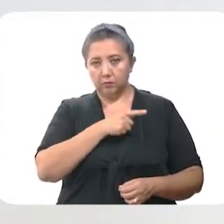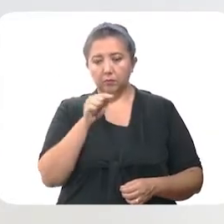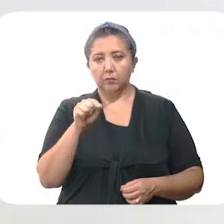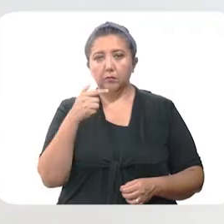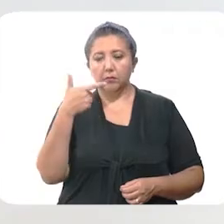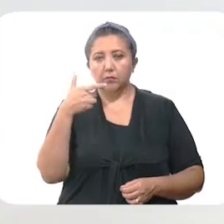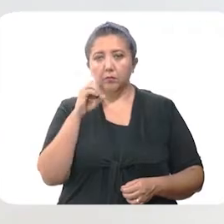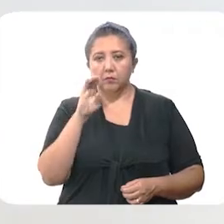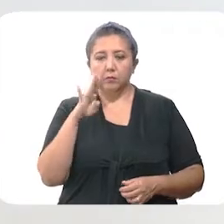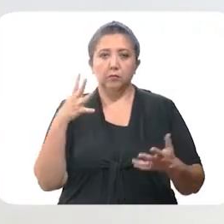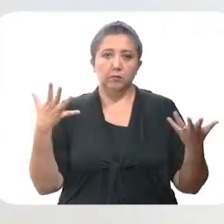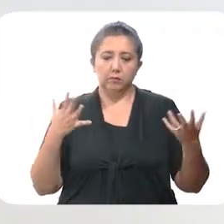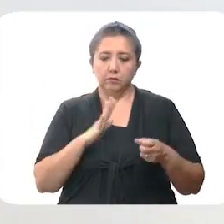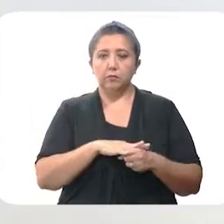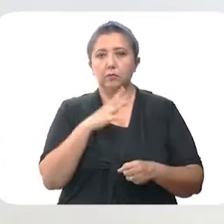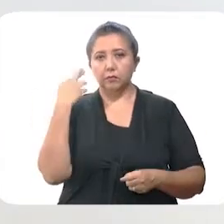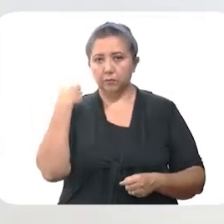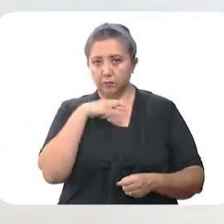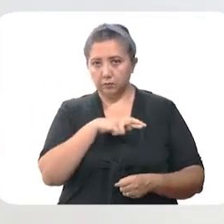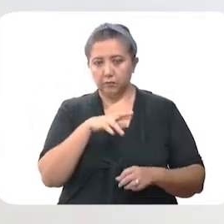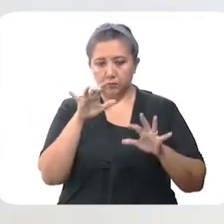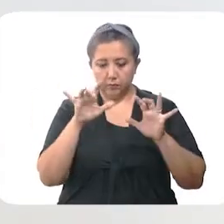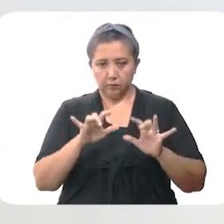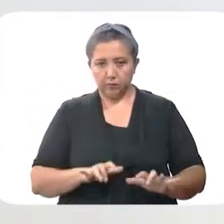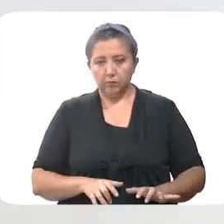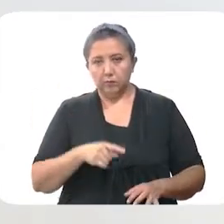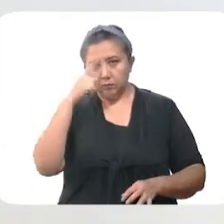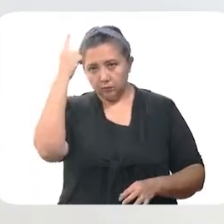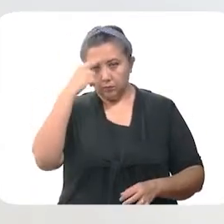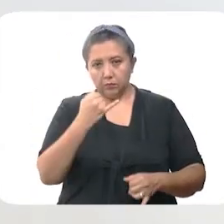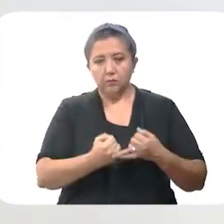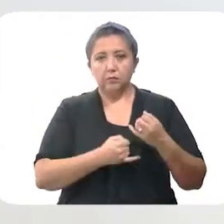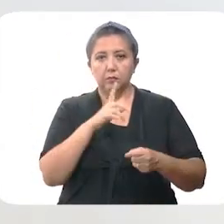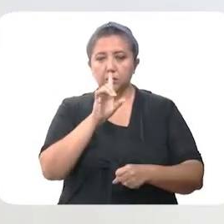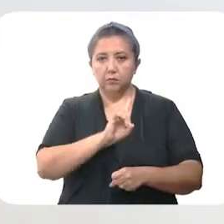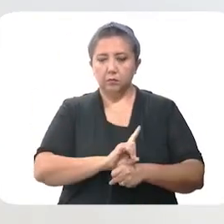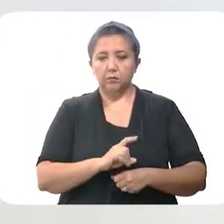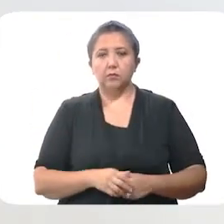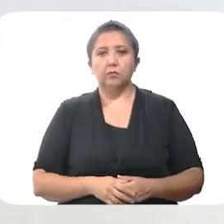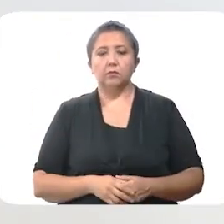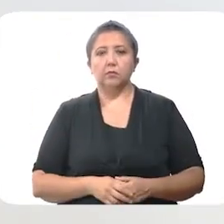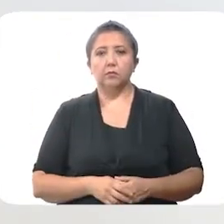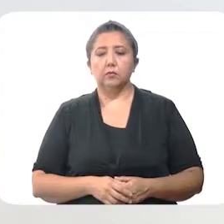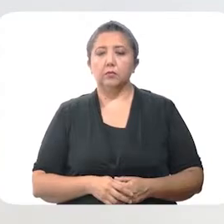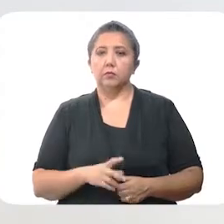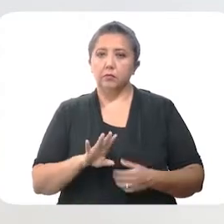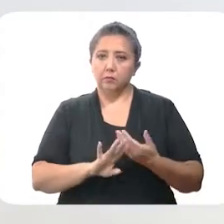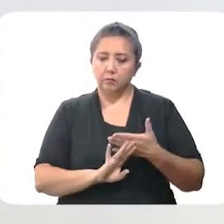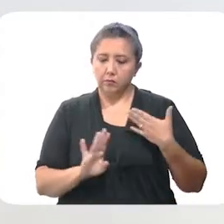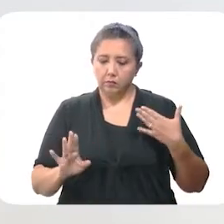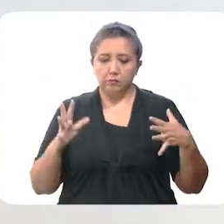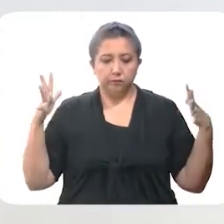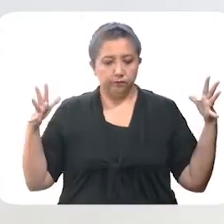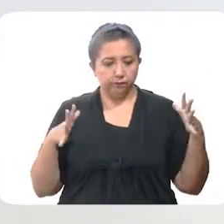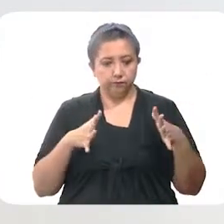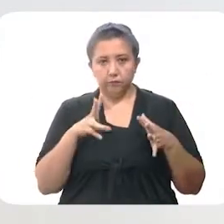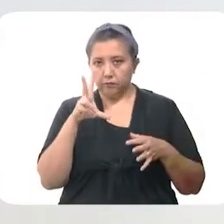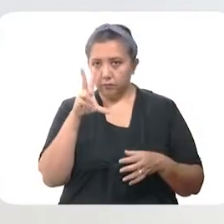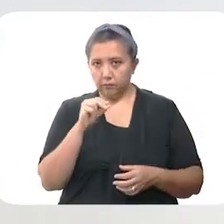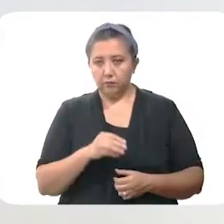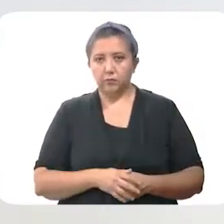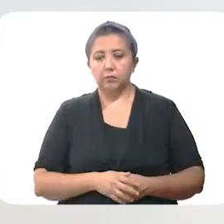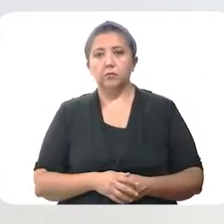mivacuna.salud.gov.mx a hacerlo lo más pronto posible para acudir el día que les corresponda y evitar